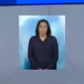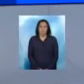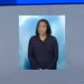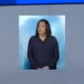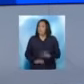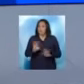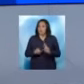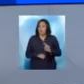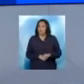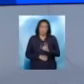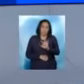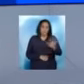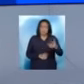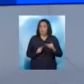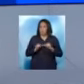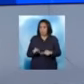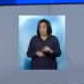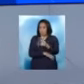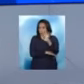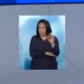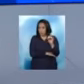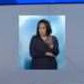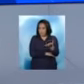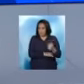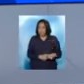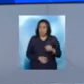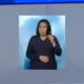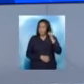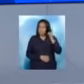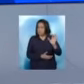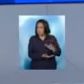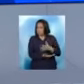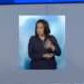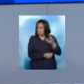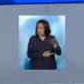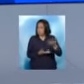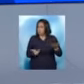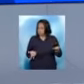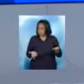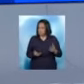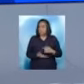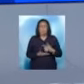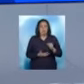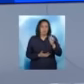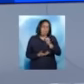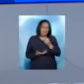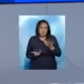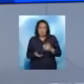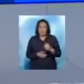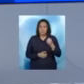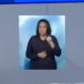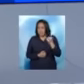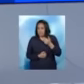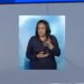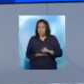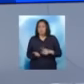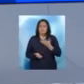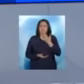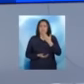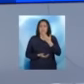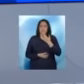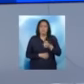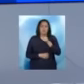Con 55 seguimos en 90 Mediodía y con esta canción nos invita a cantar un poco y a bailar. Nos vamos con nuestra